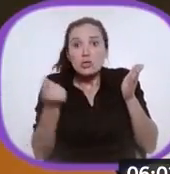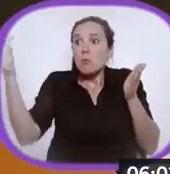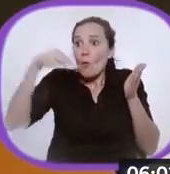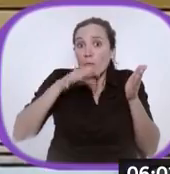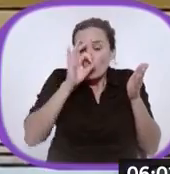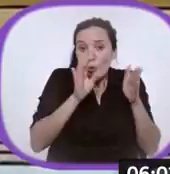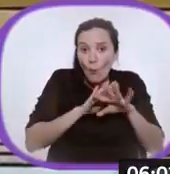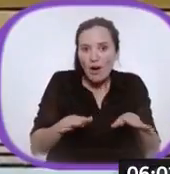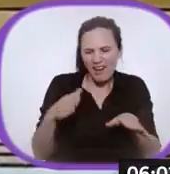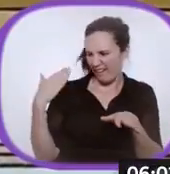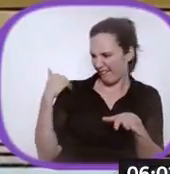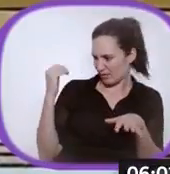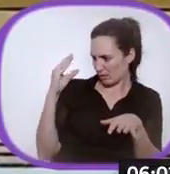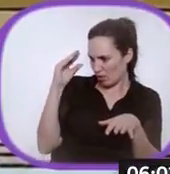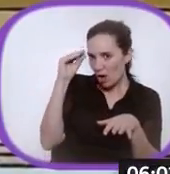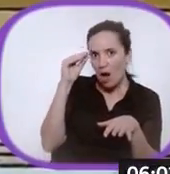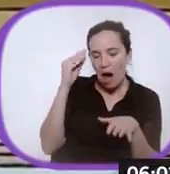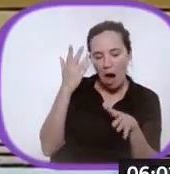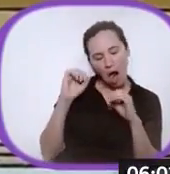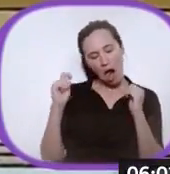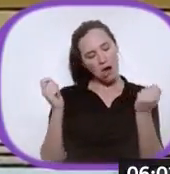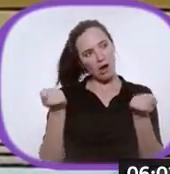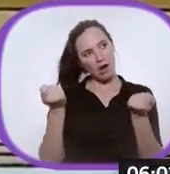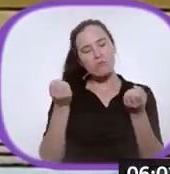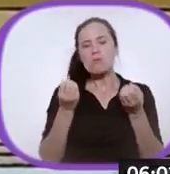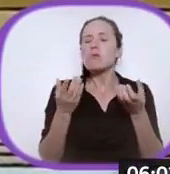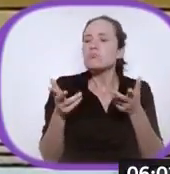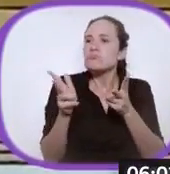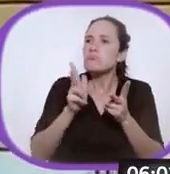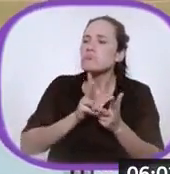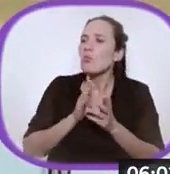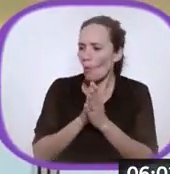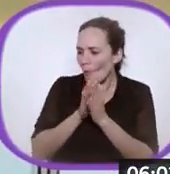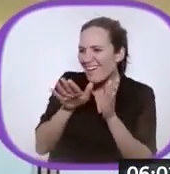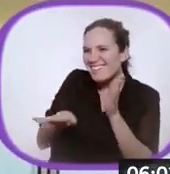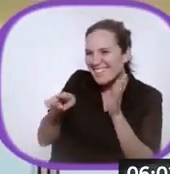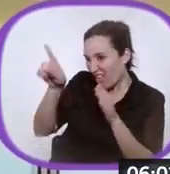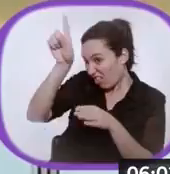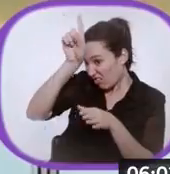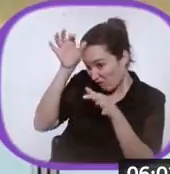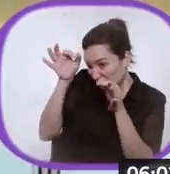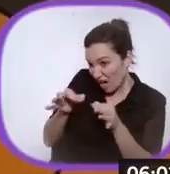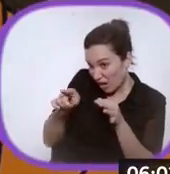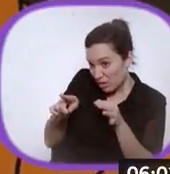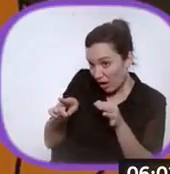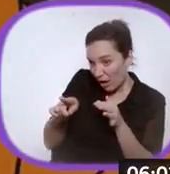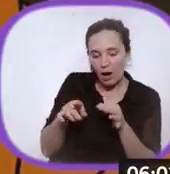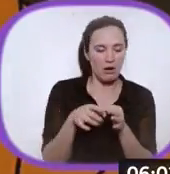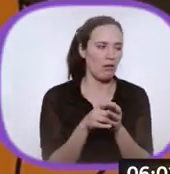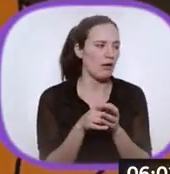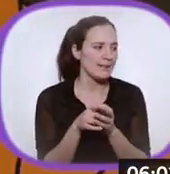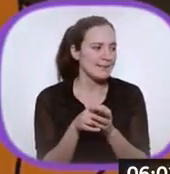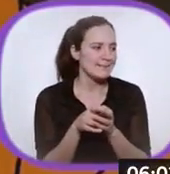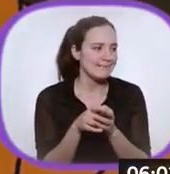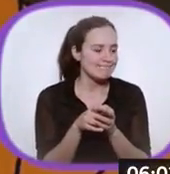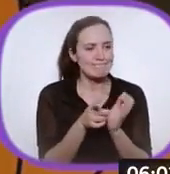nunca regresará. ¿Anoche? Bien, bien, bien. Dígame, general, ¿Chiquito es un indio verdadero? ¡Santa